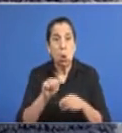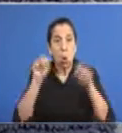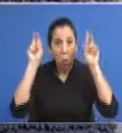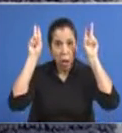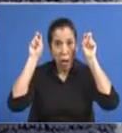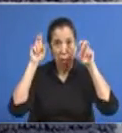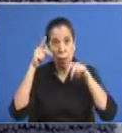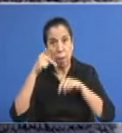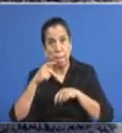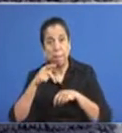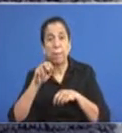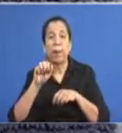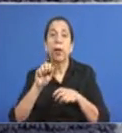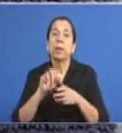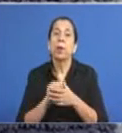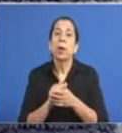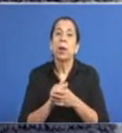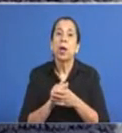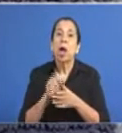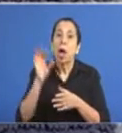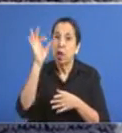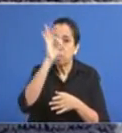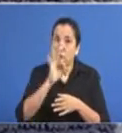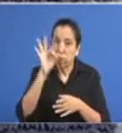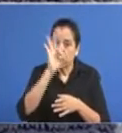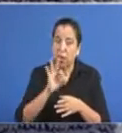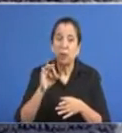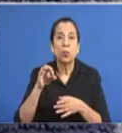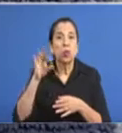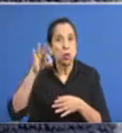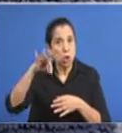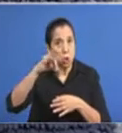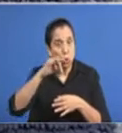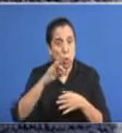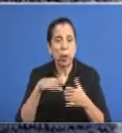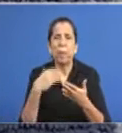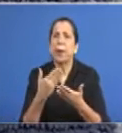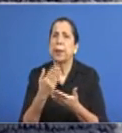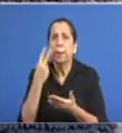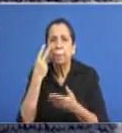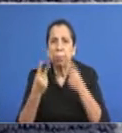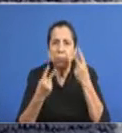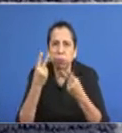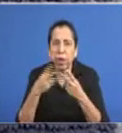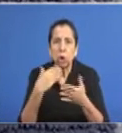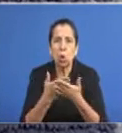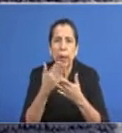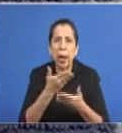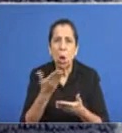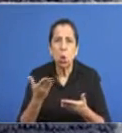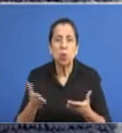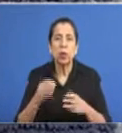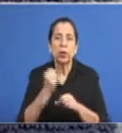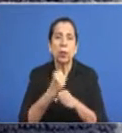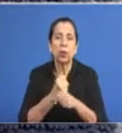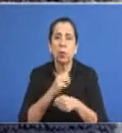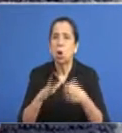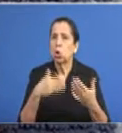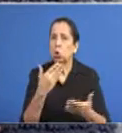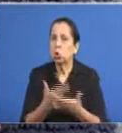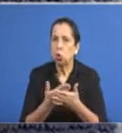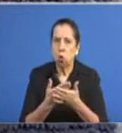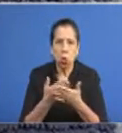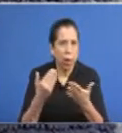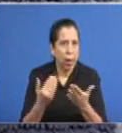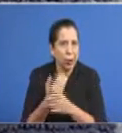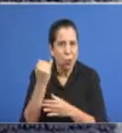en Twitter, Instagram, Facebook, para que conozcan todas las cosas que estamos trabajando para ustedes, todas las iniciativas que tenemos